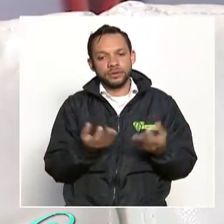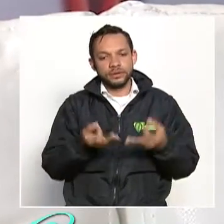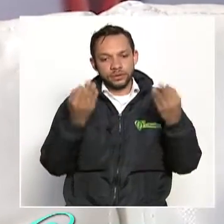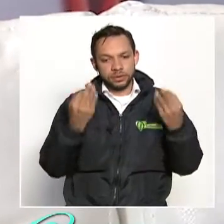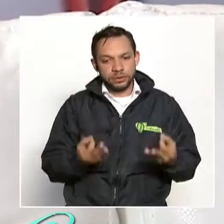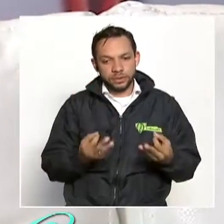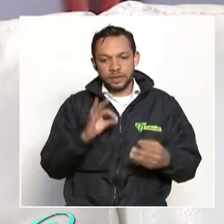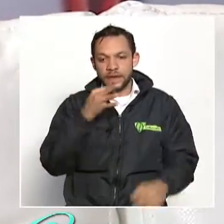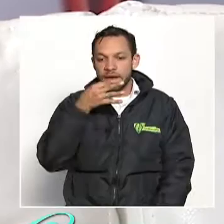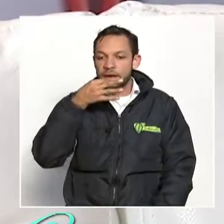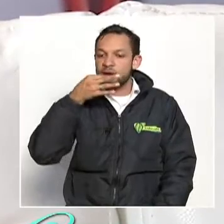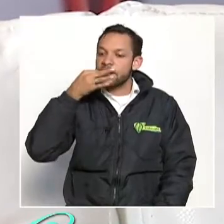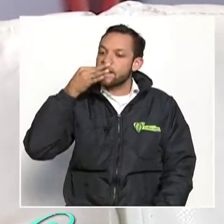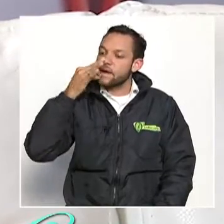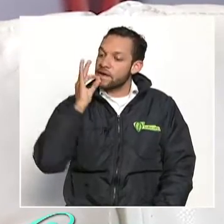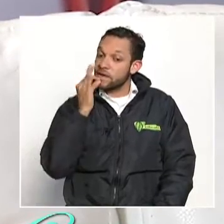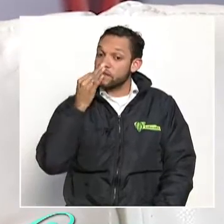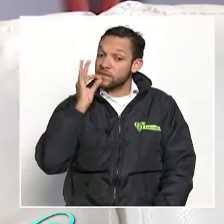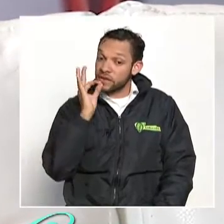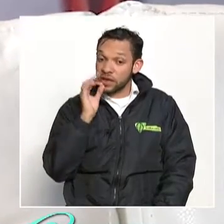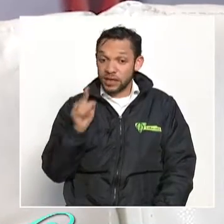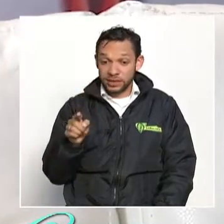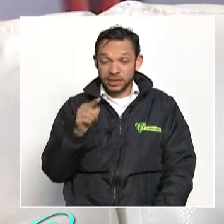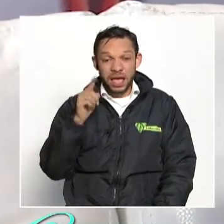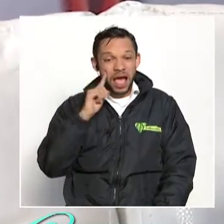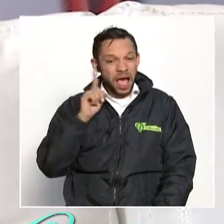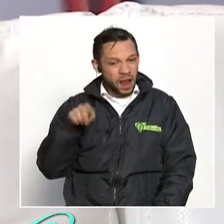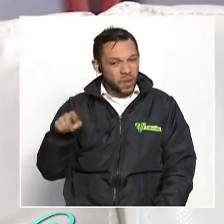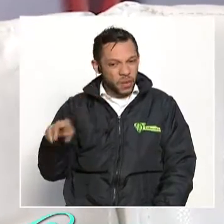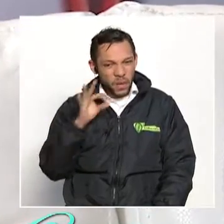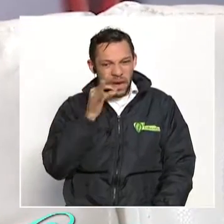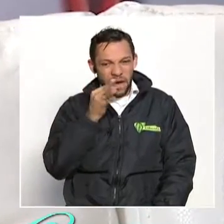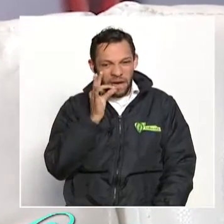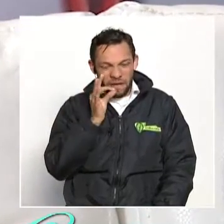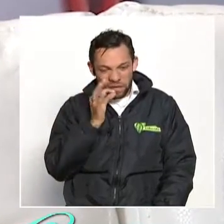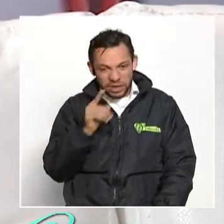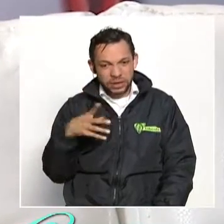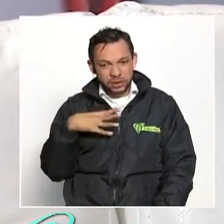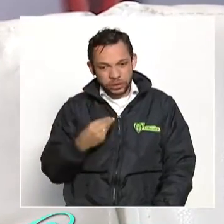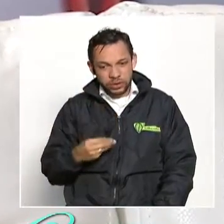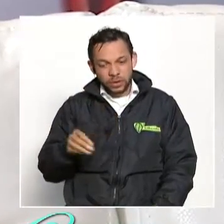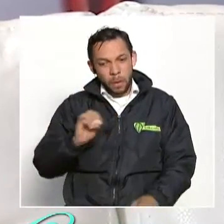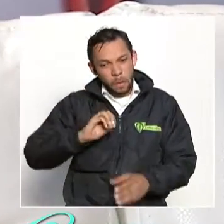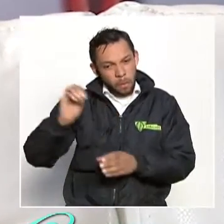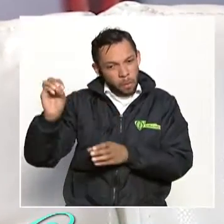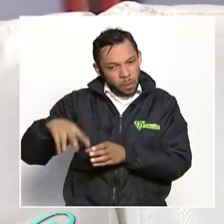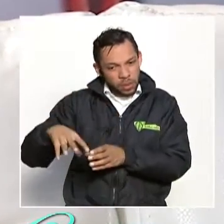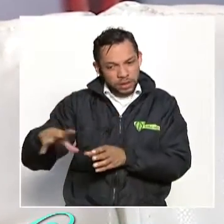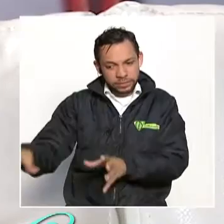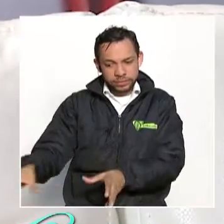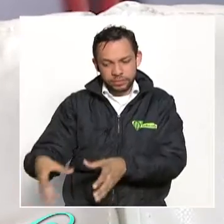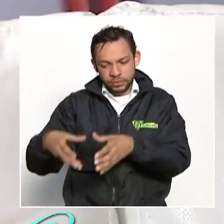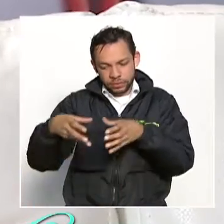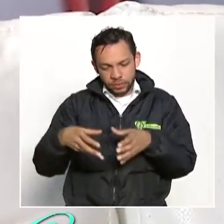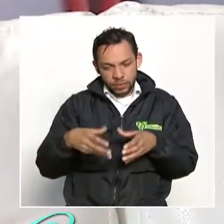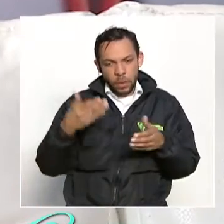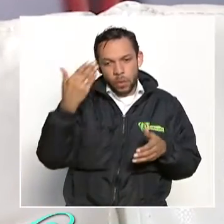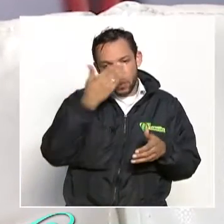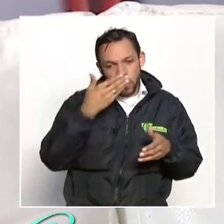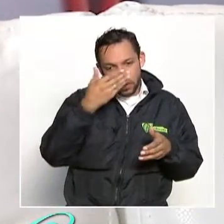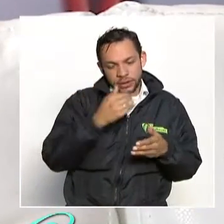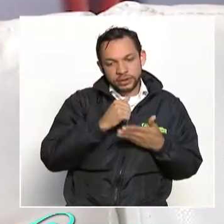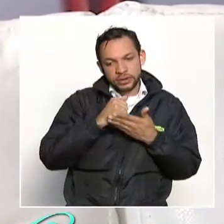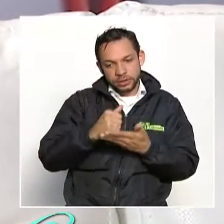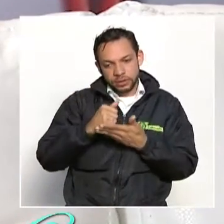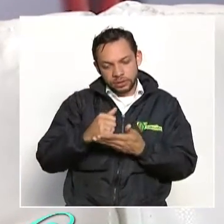desecho del café, del ripio, del cuncho, como dicen los cafeteros, la borra, eso se está botando y ahí hay una riqueza enorme de producir